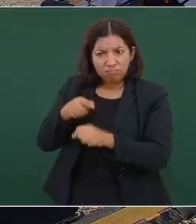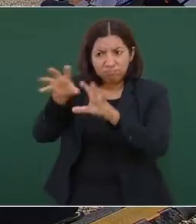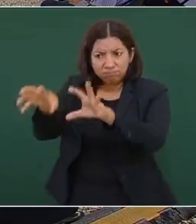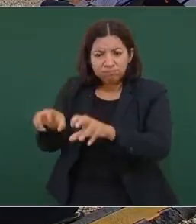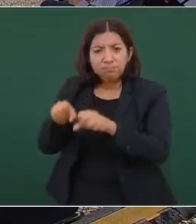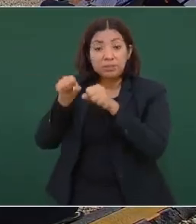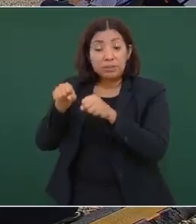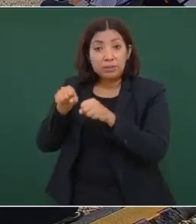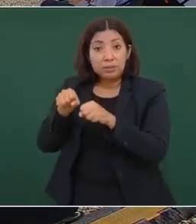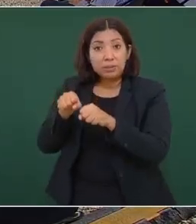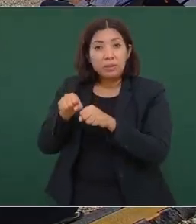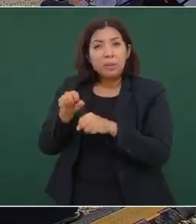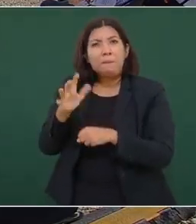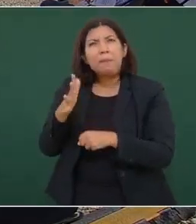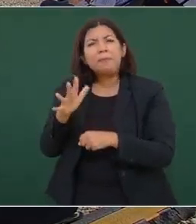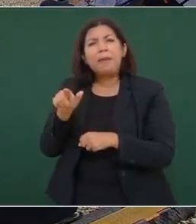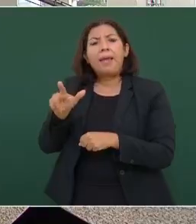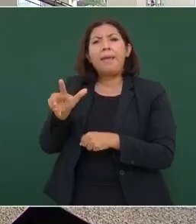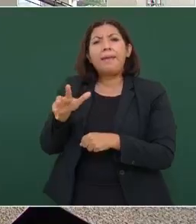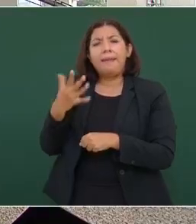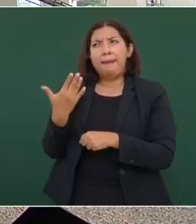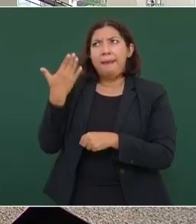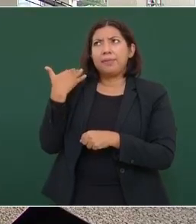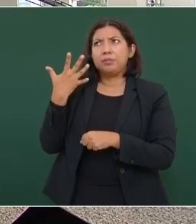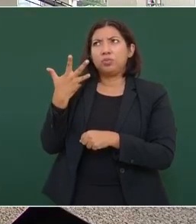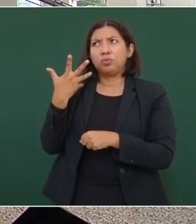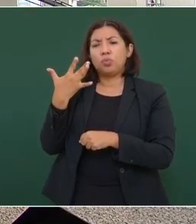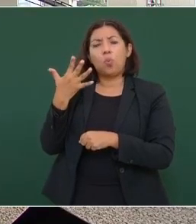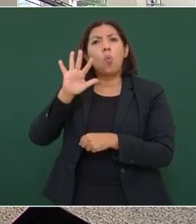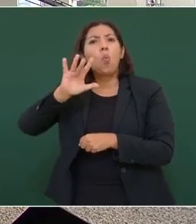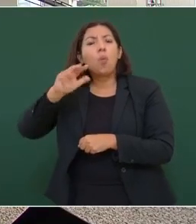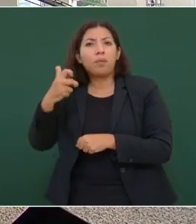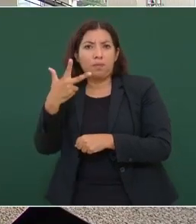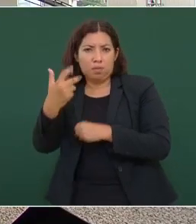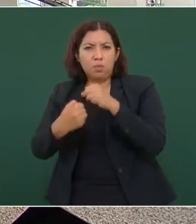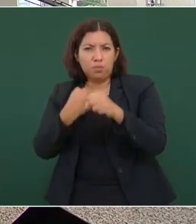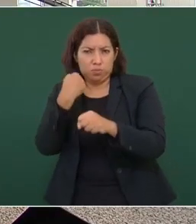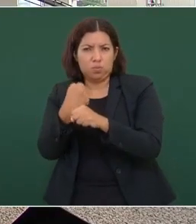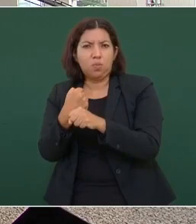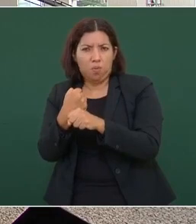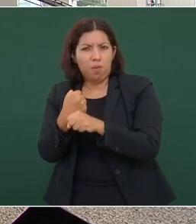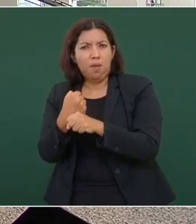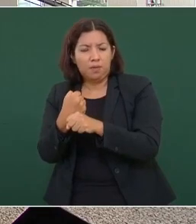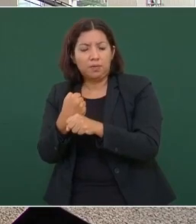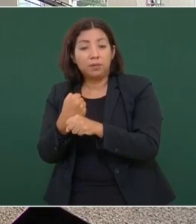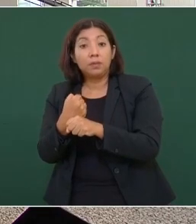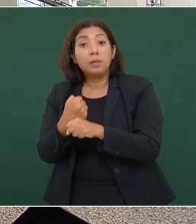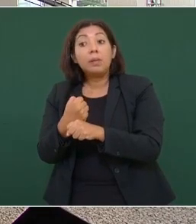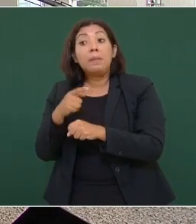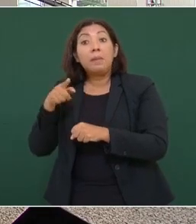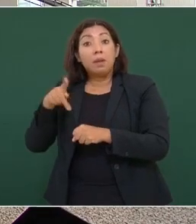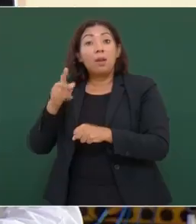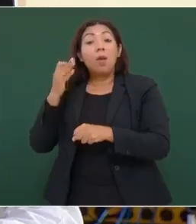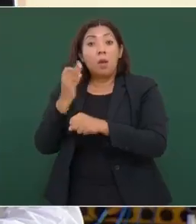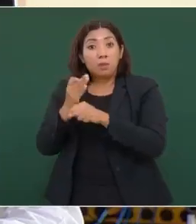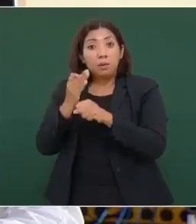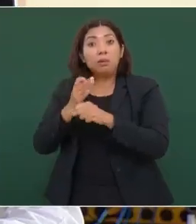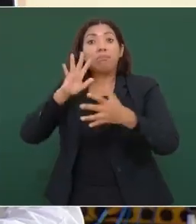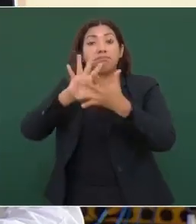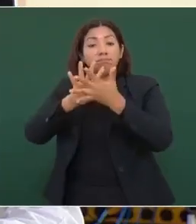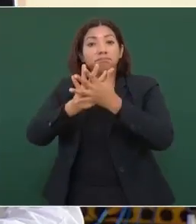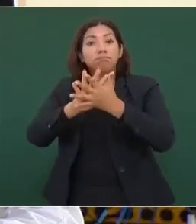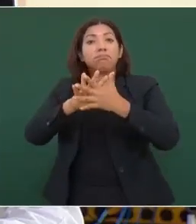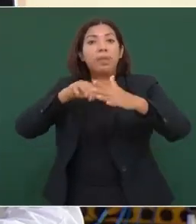porque fue capturado como a los 58 años, ya ha pasado 15 años en la cárcel sin sentencia y